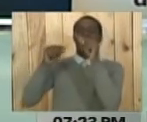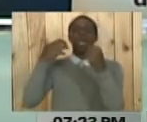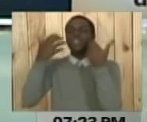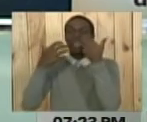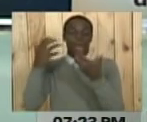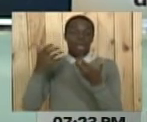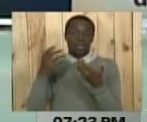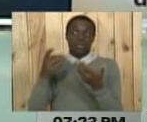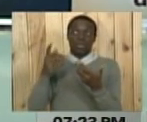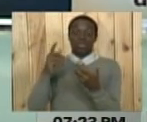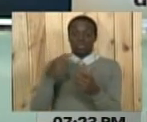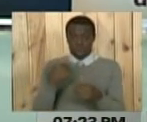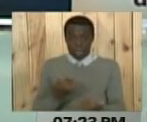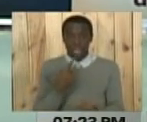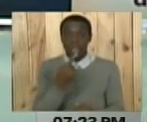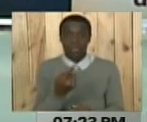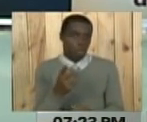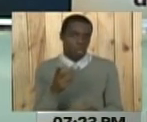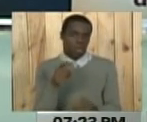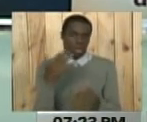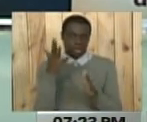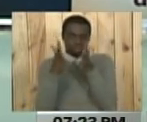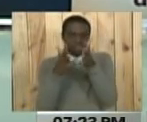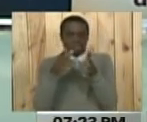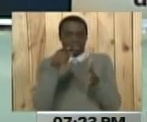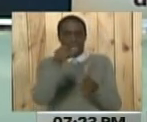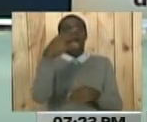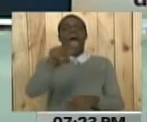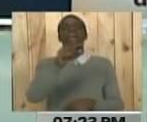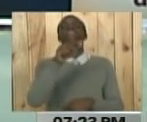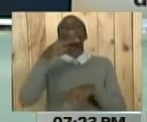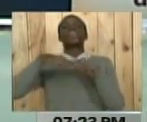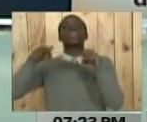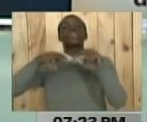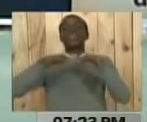niños viéndonos. Habló del segundo lugar,